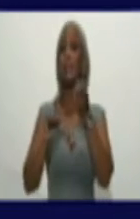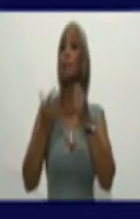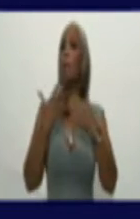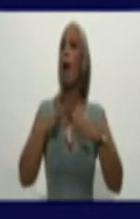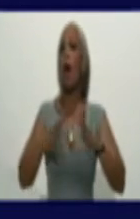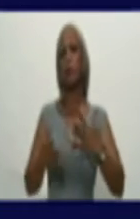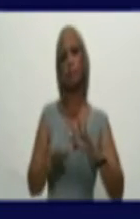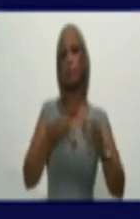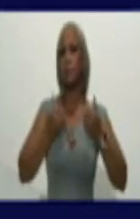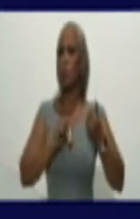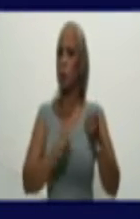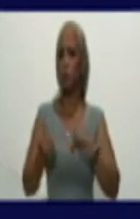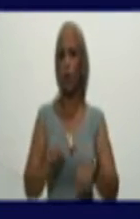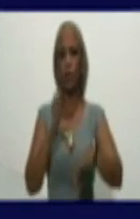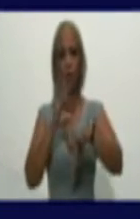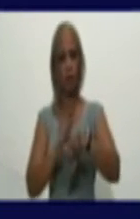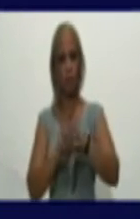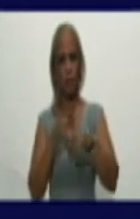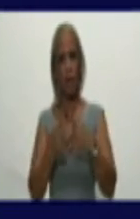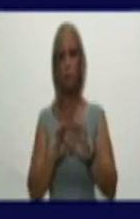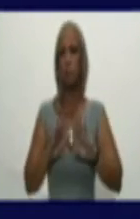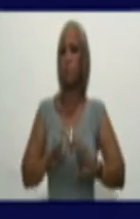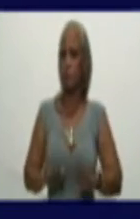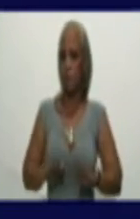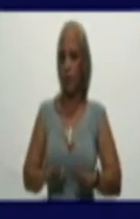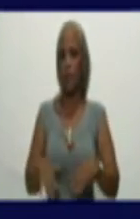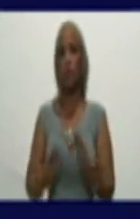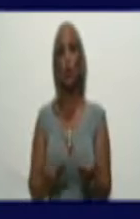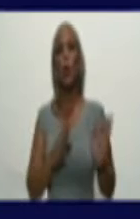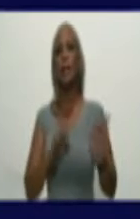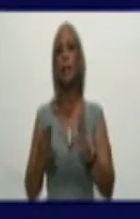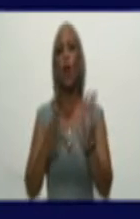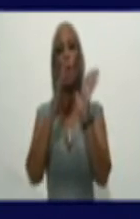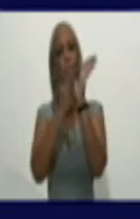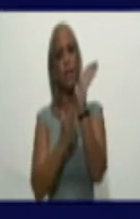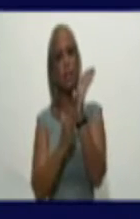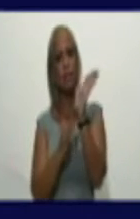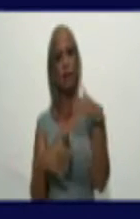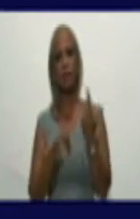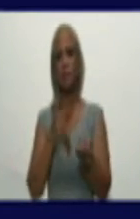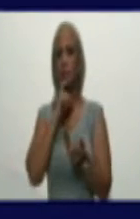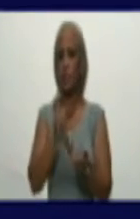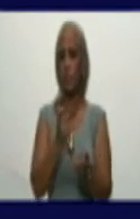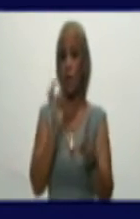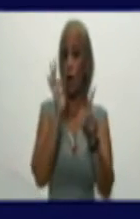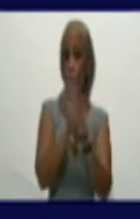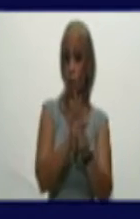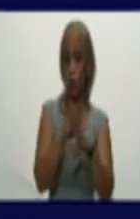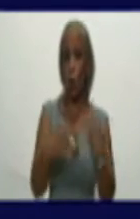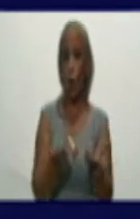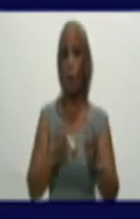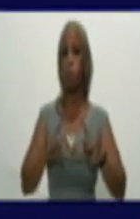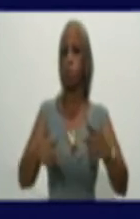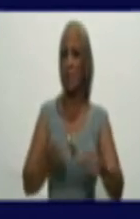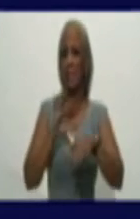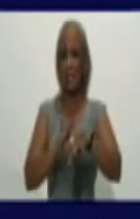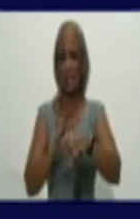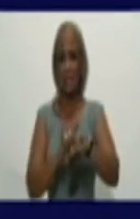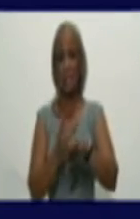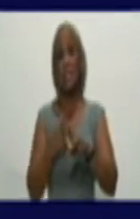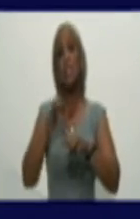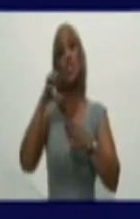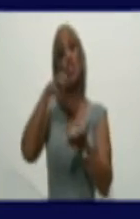nos mantuvimos de una manera estable durante los meses críticos que comenzó el rebrote en Ciudad de La Habana, que era La Habana